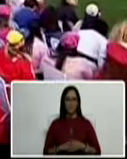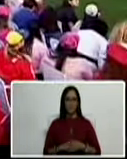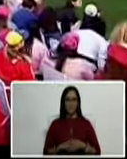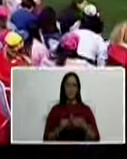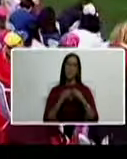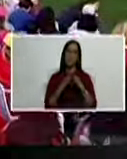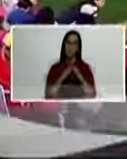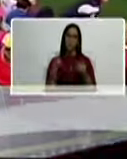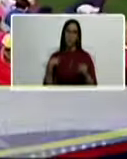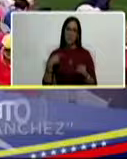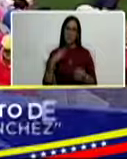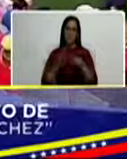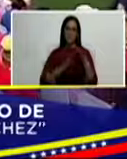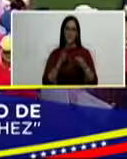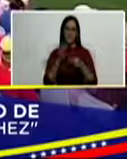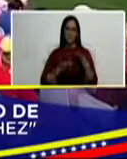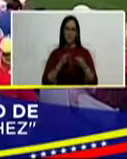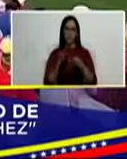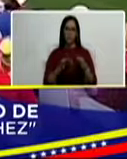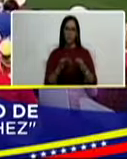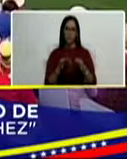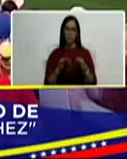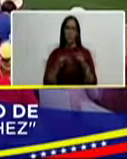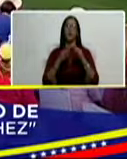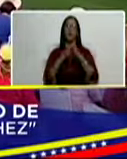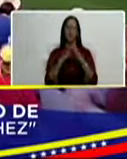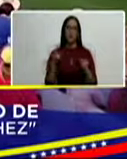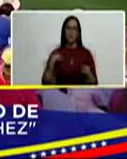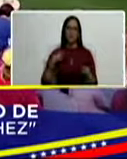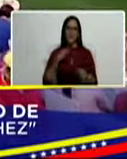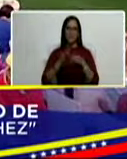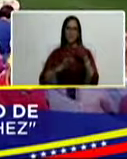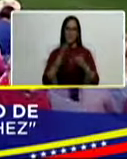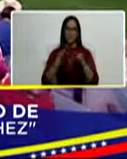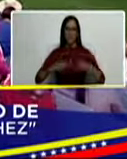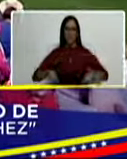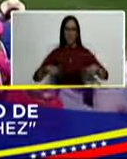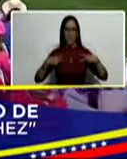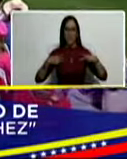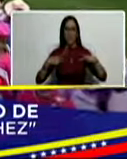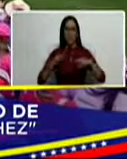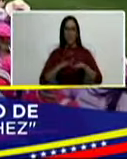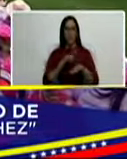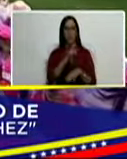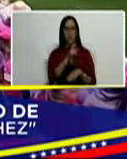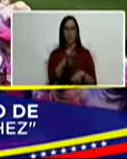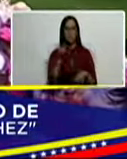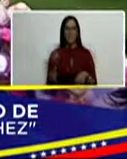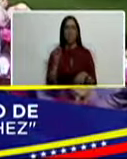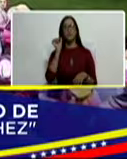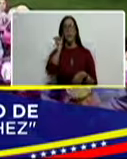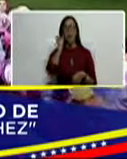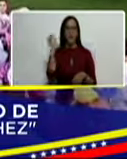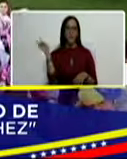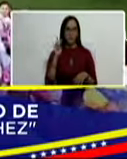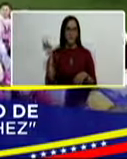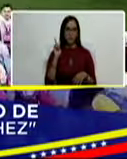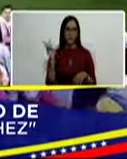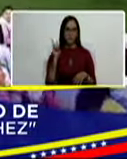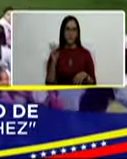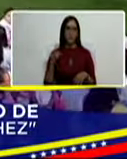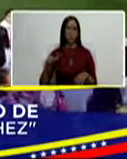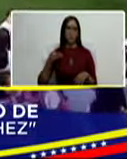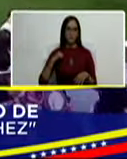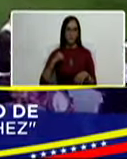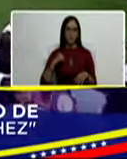tiene explicación. Todo tiene explicación en la vida. Porque ustedes, mujeres venezolanas, son